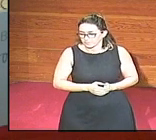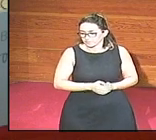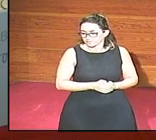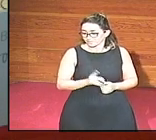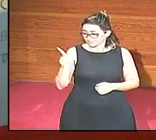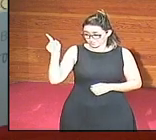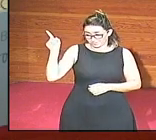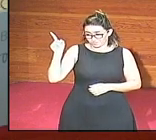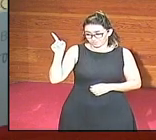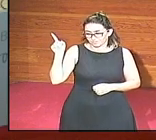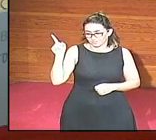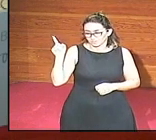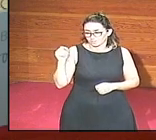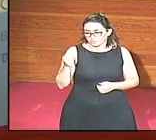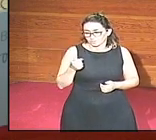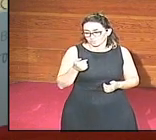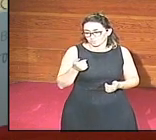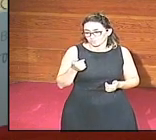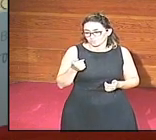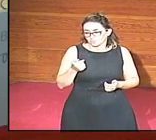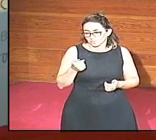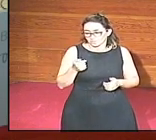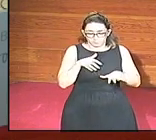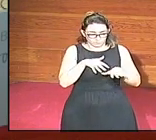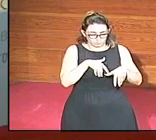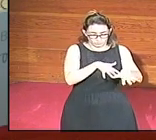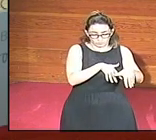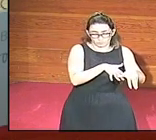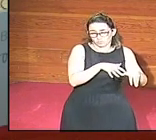esto es la primera columna de, bueno, en el Donbass se levantan,